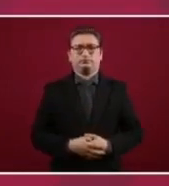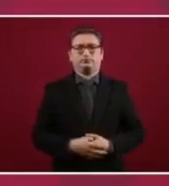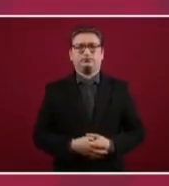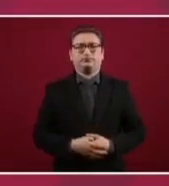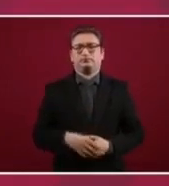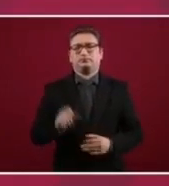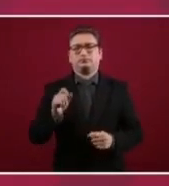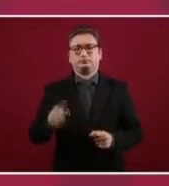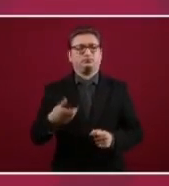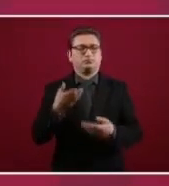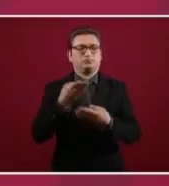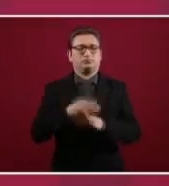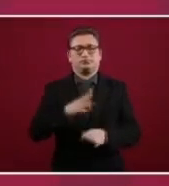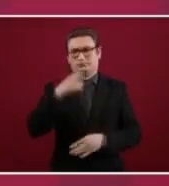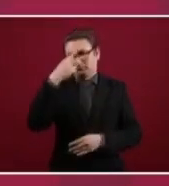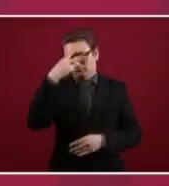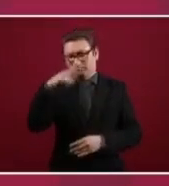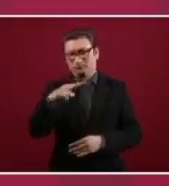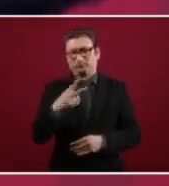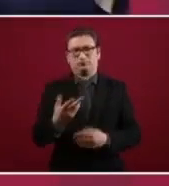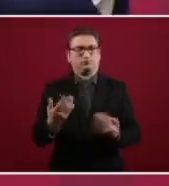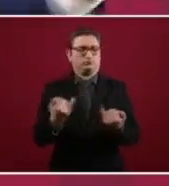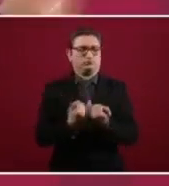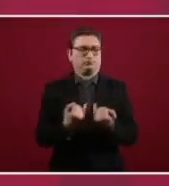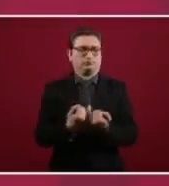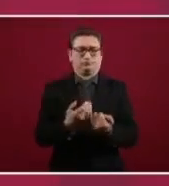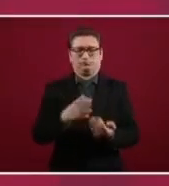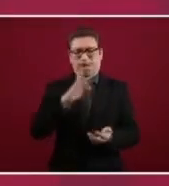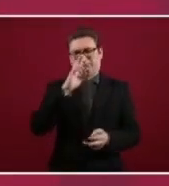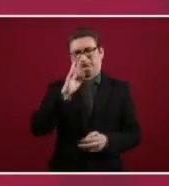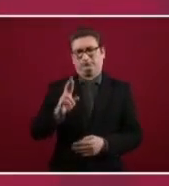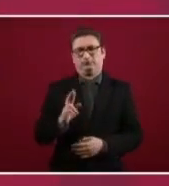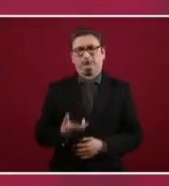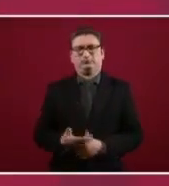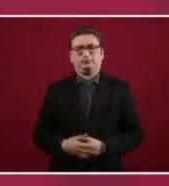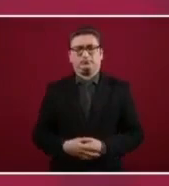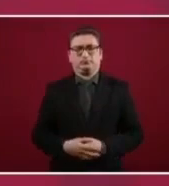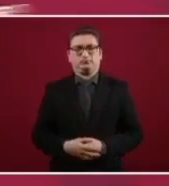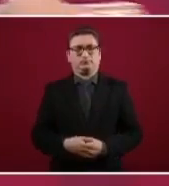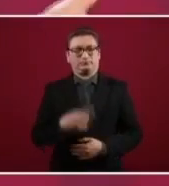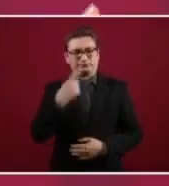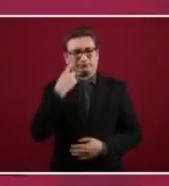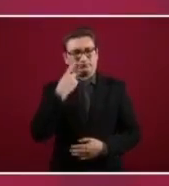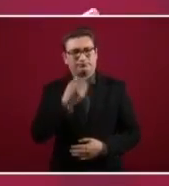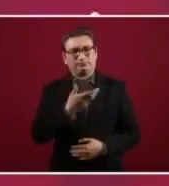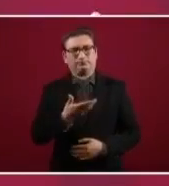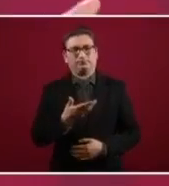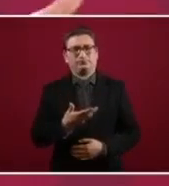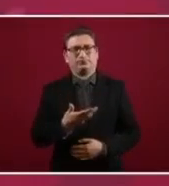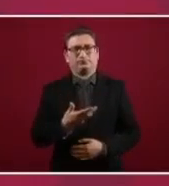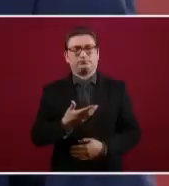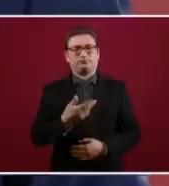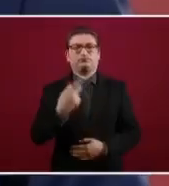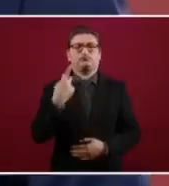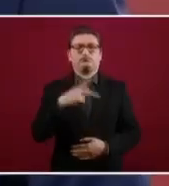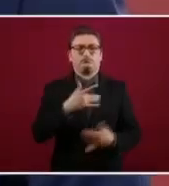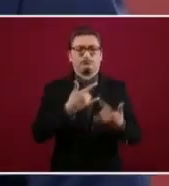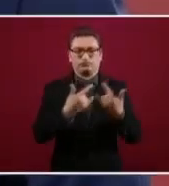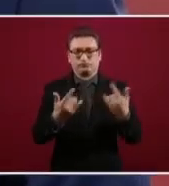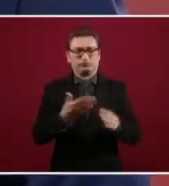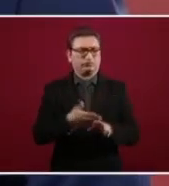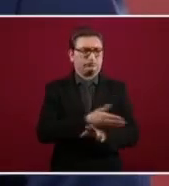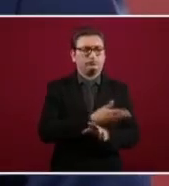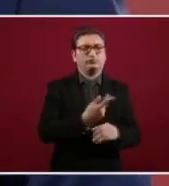banco de méxico con todo el respeto vean los antecedentes